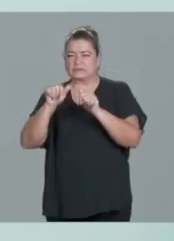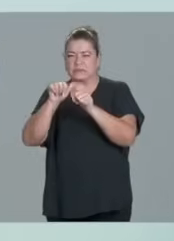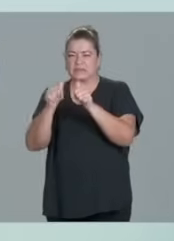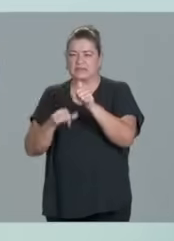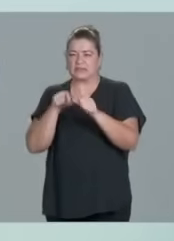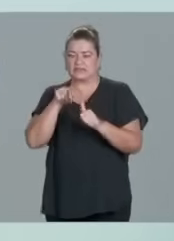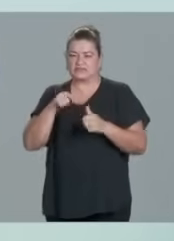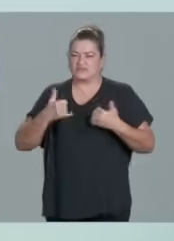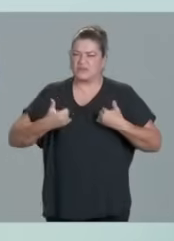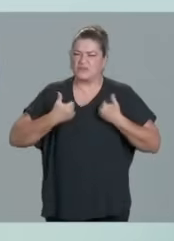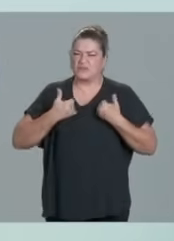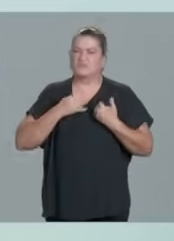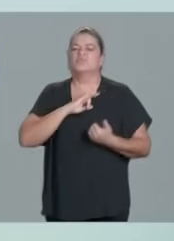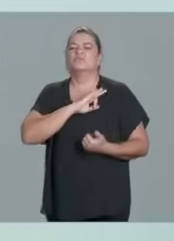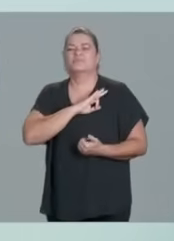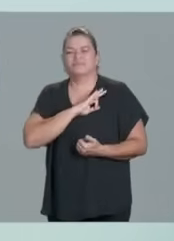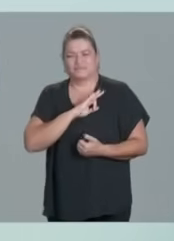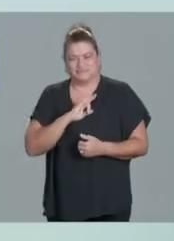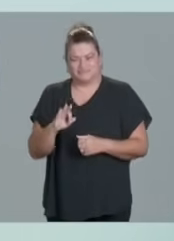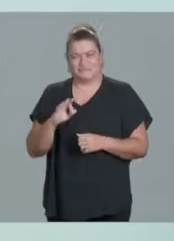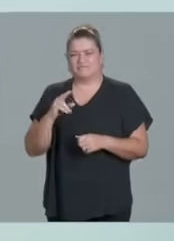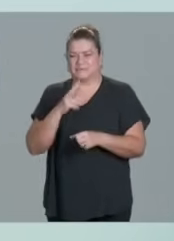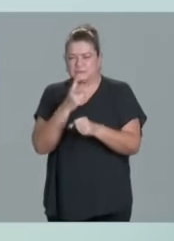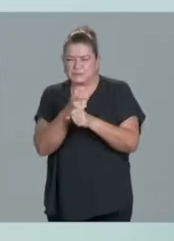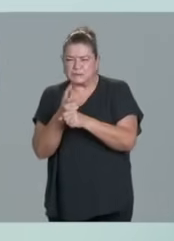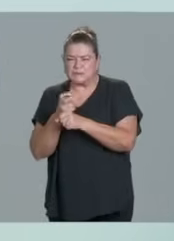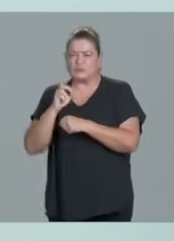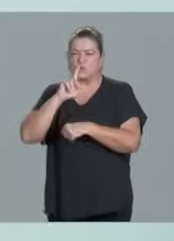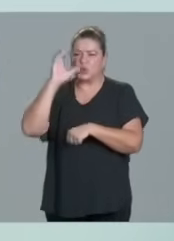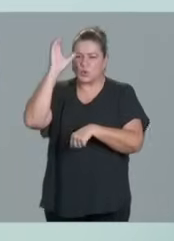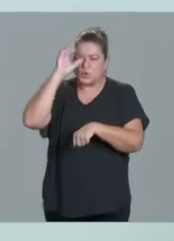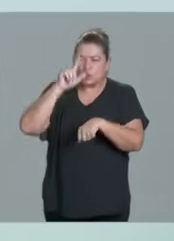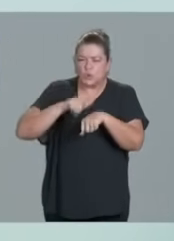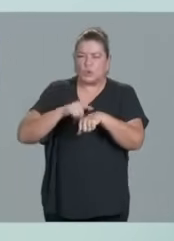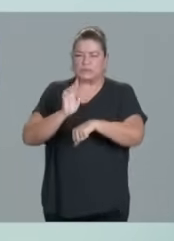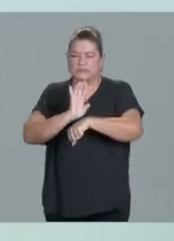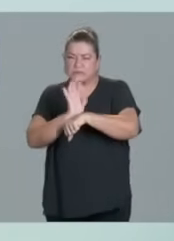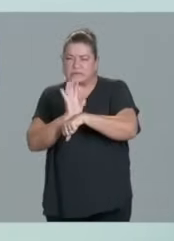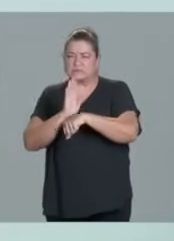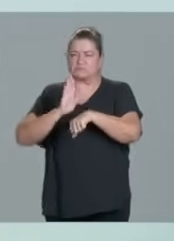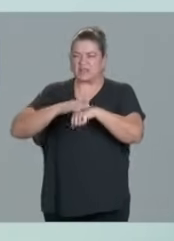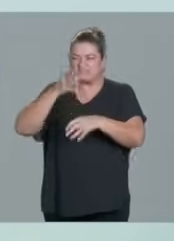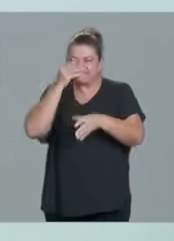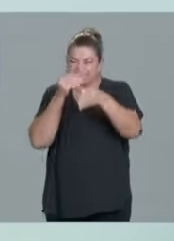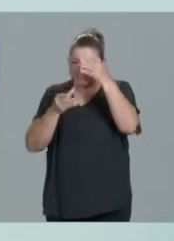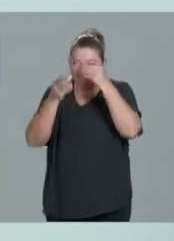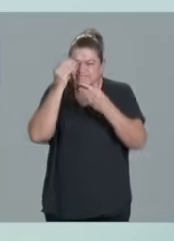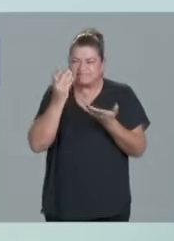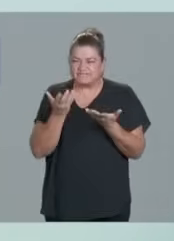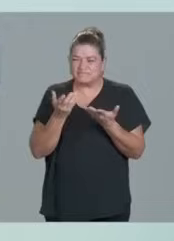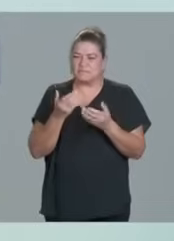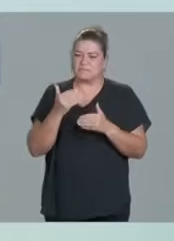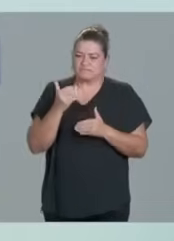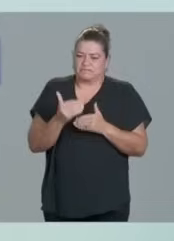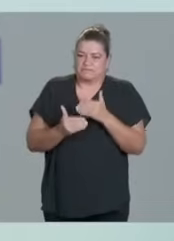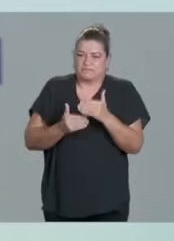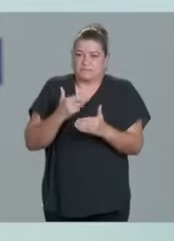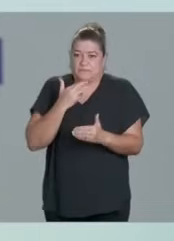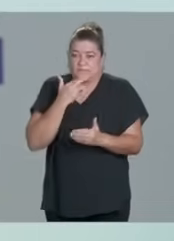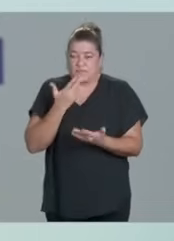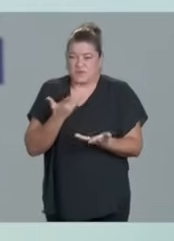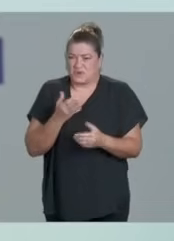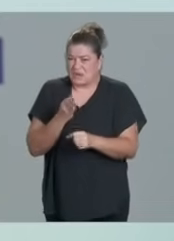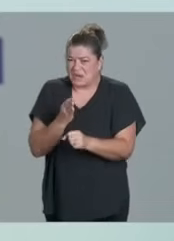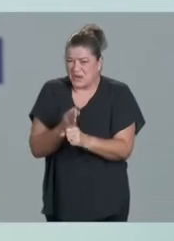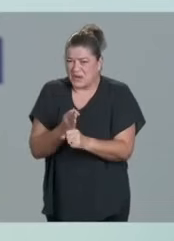consumiendo cultura, cine, durante toda su vida, fortalecer las industrias creativas, detonar un área que hoy está prácticamente